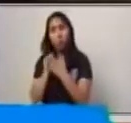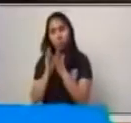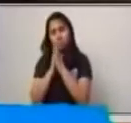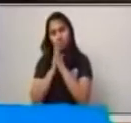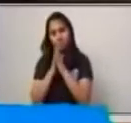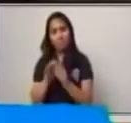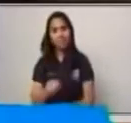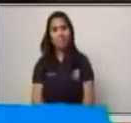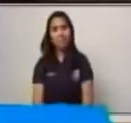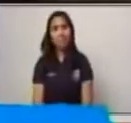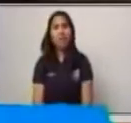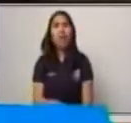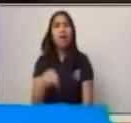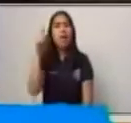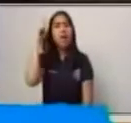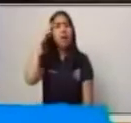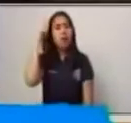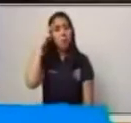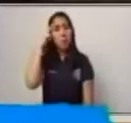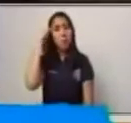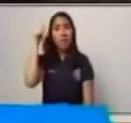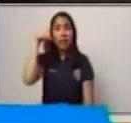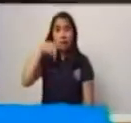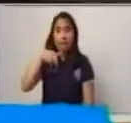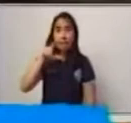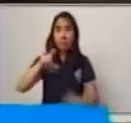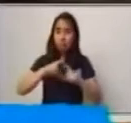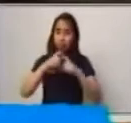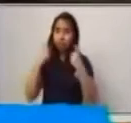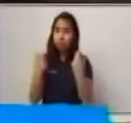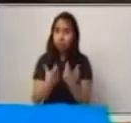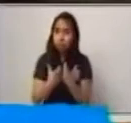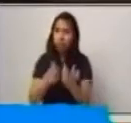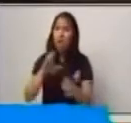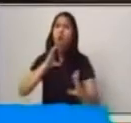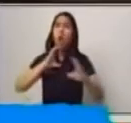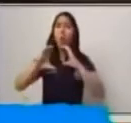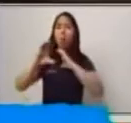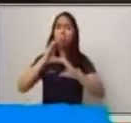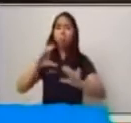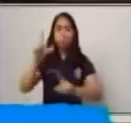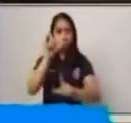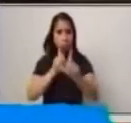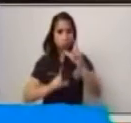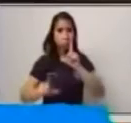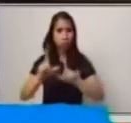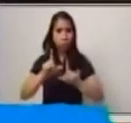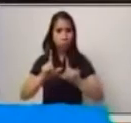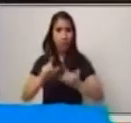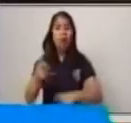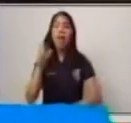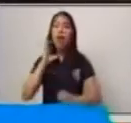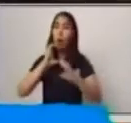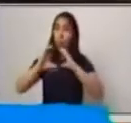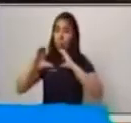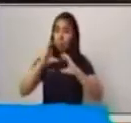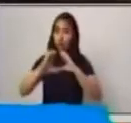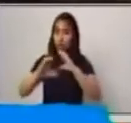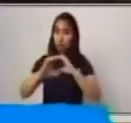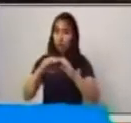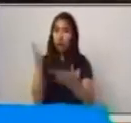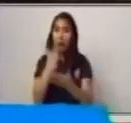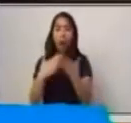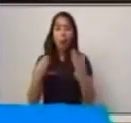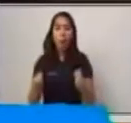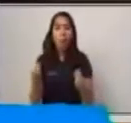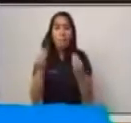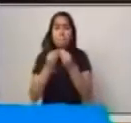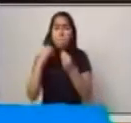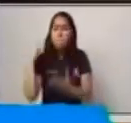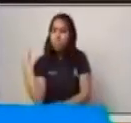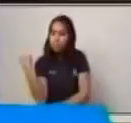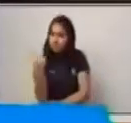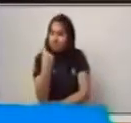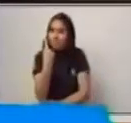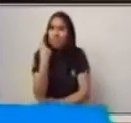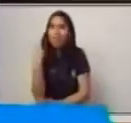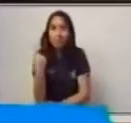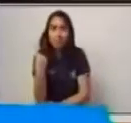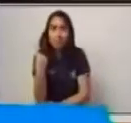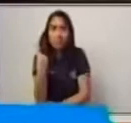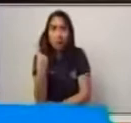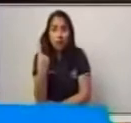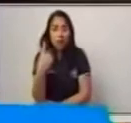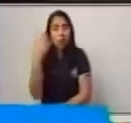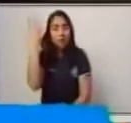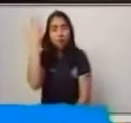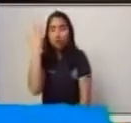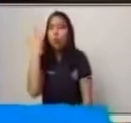Recuerda que esta clase es comunicación y lenguaje. Y la comunicación es un elemento muy importante en nuestro